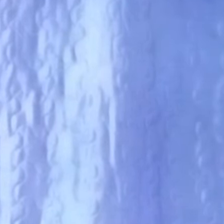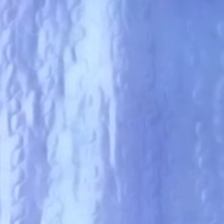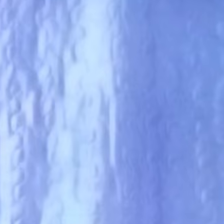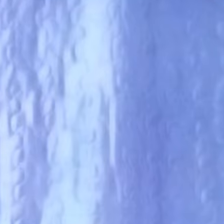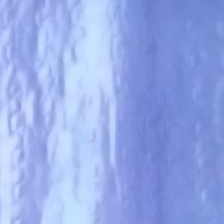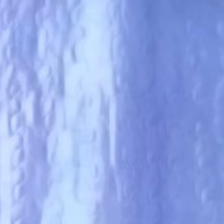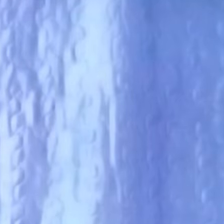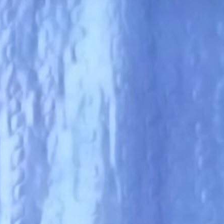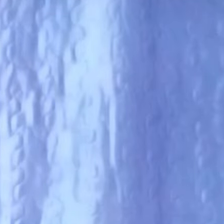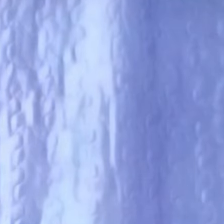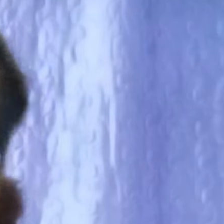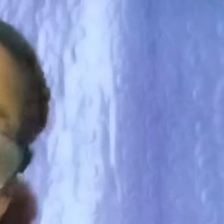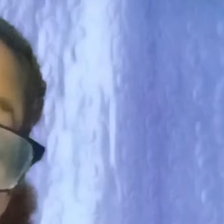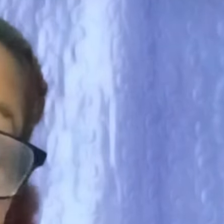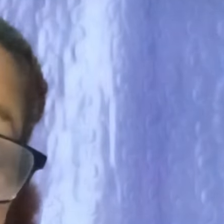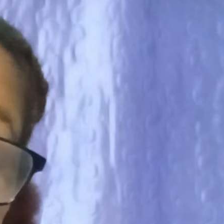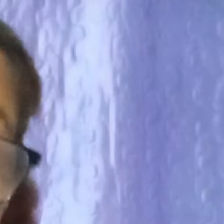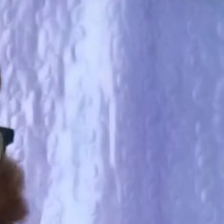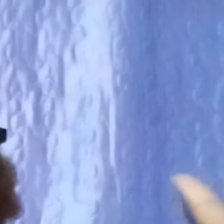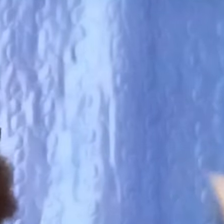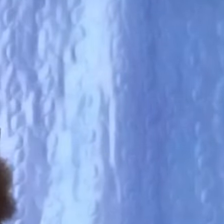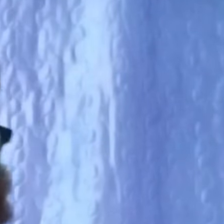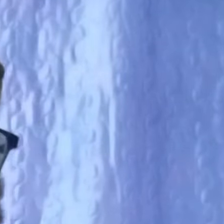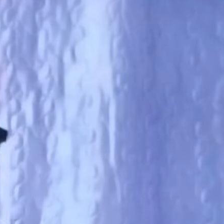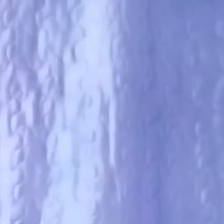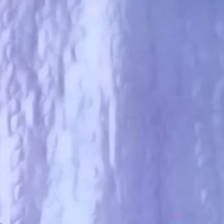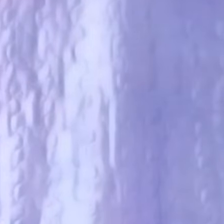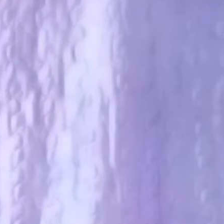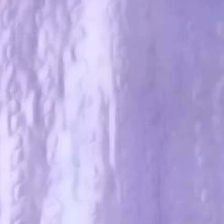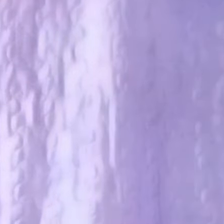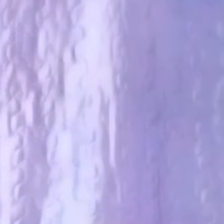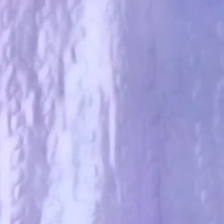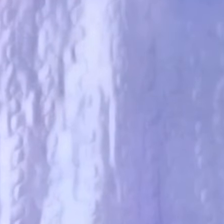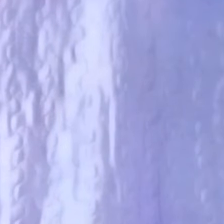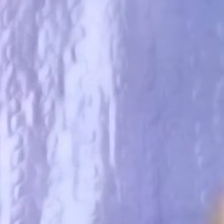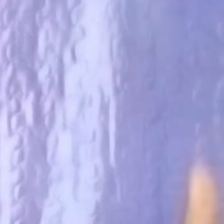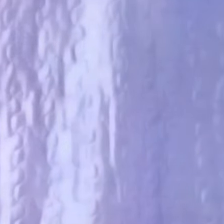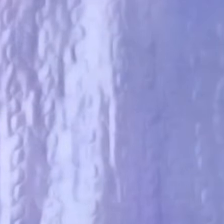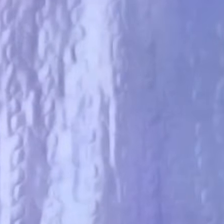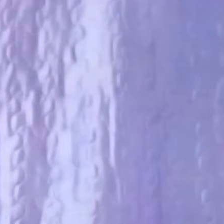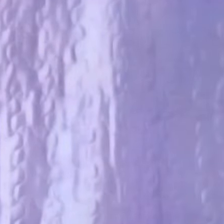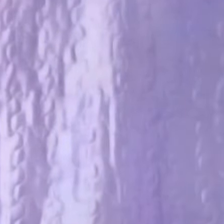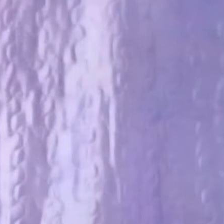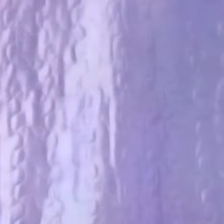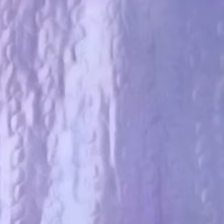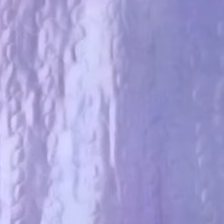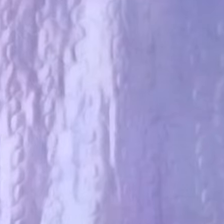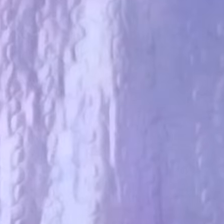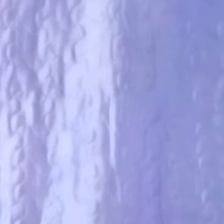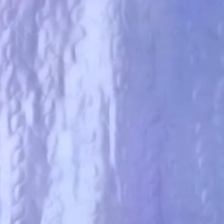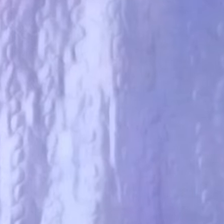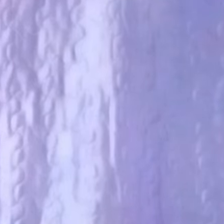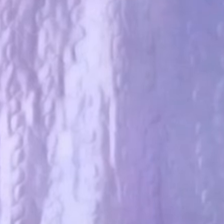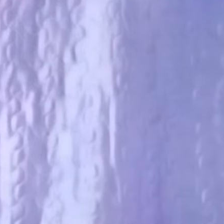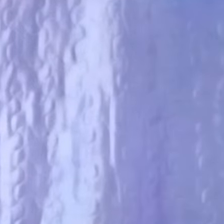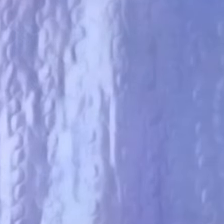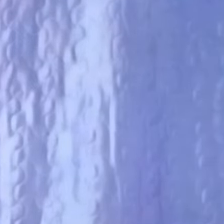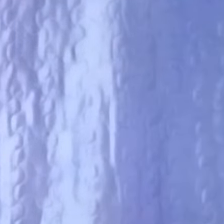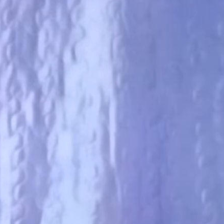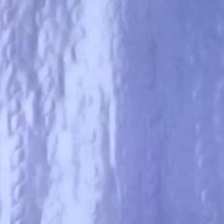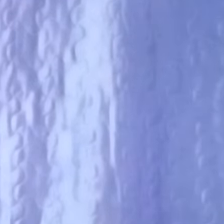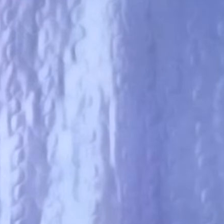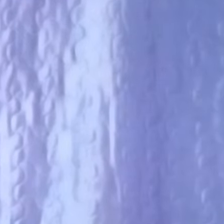bueno, hoy el tema es Jarabacoa. ¿Por qué? Porque muchísimos suscriptores me lo han sugerido. ¿Y por qué más? Porque